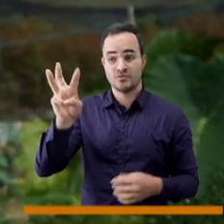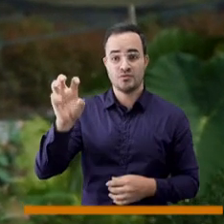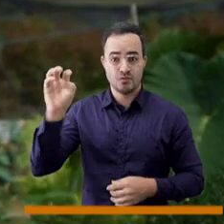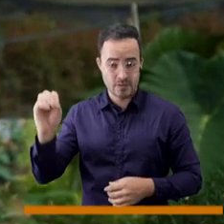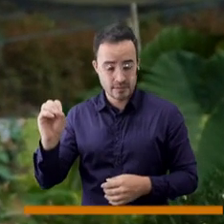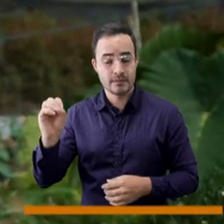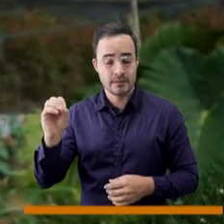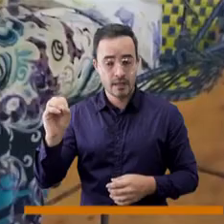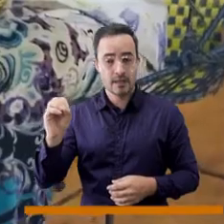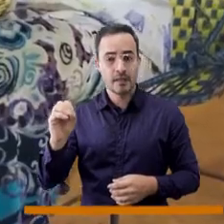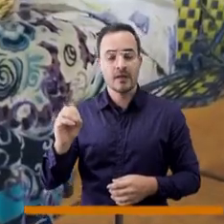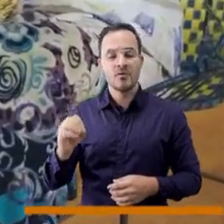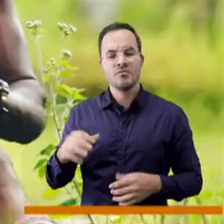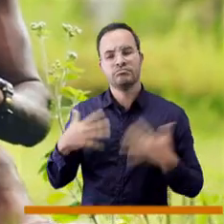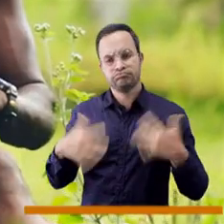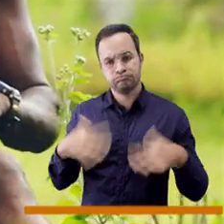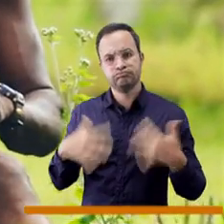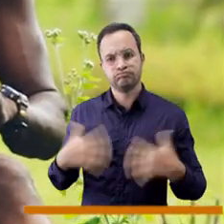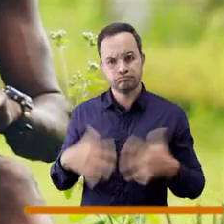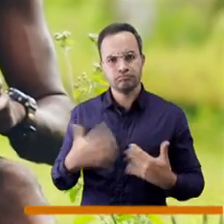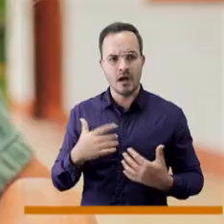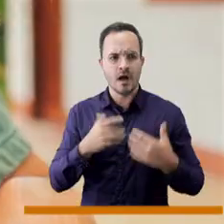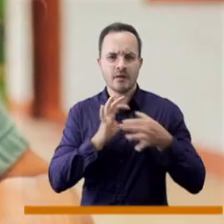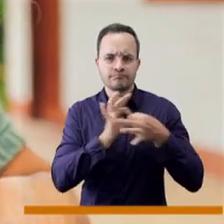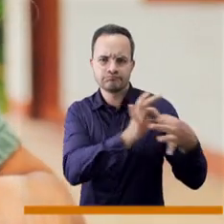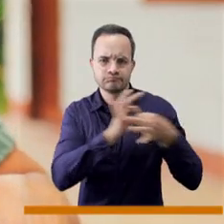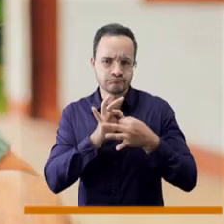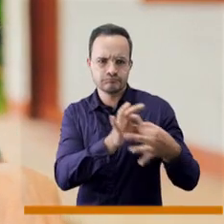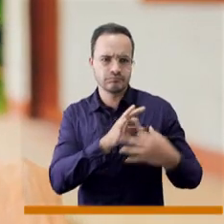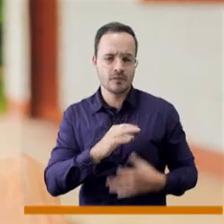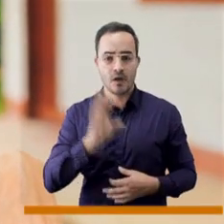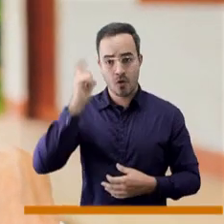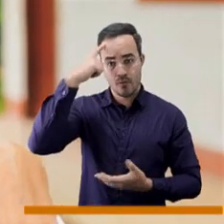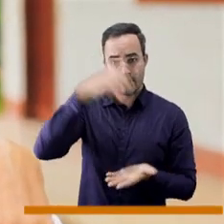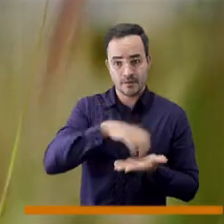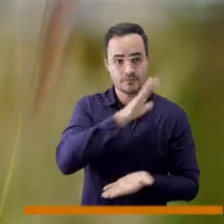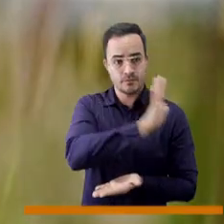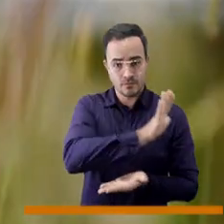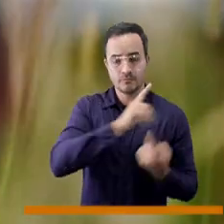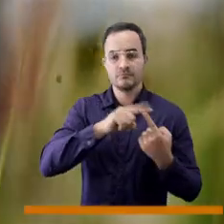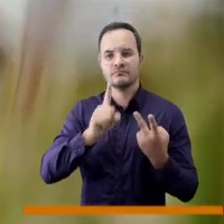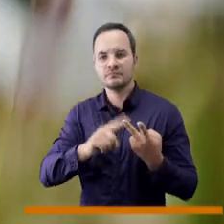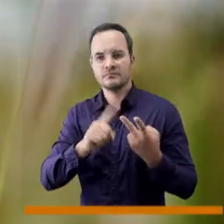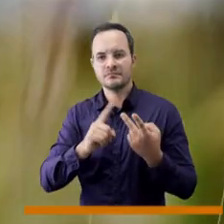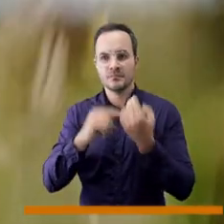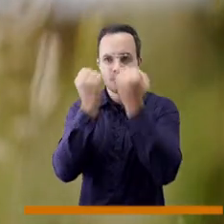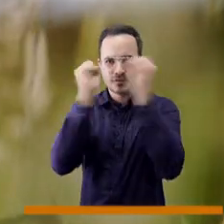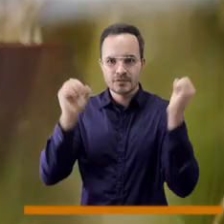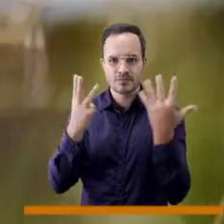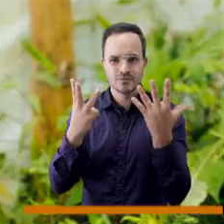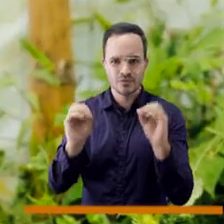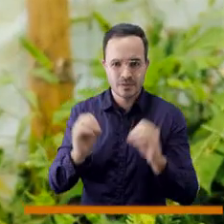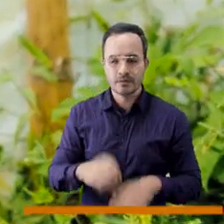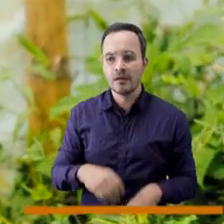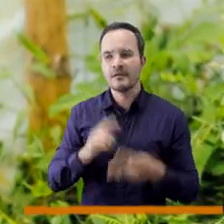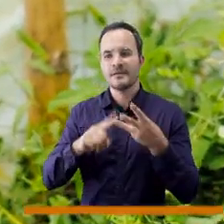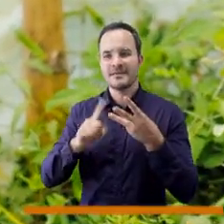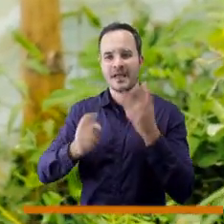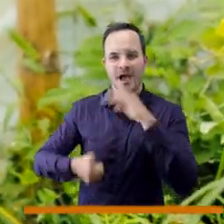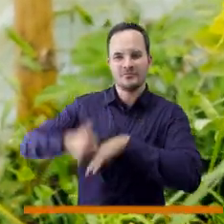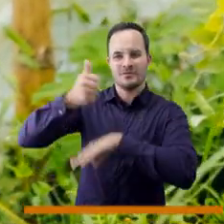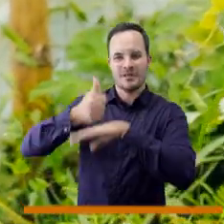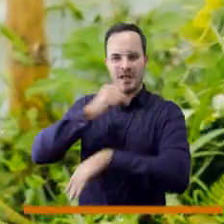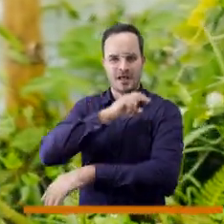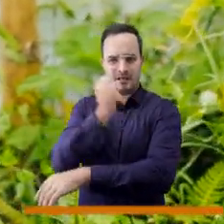de Antioquia, en vinculación o en asocio entre la gobernación, los 80 municipios y las 4 autoridades ambientales